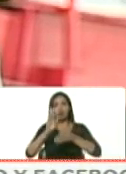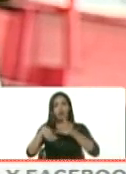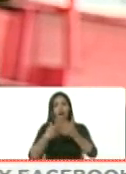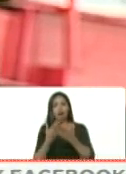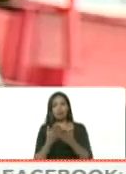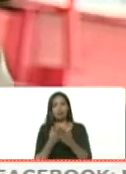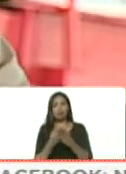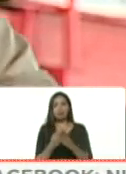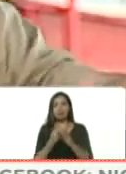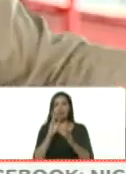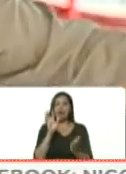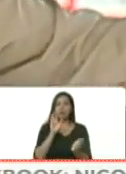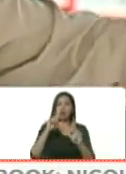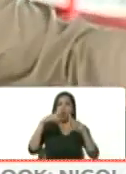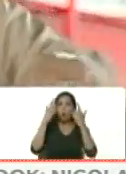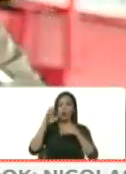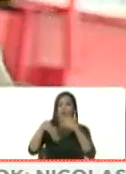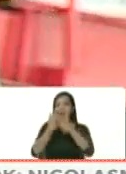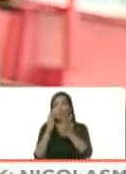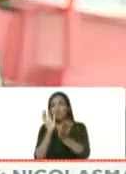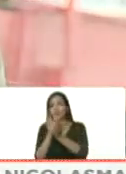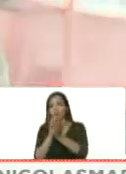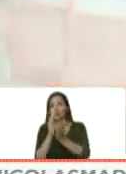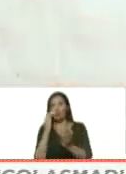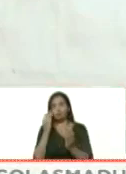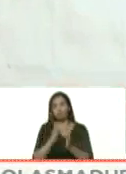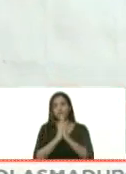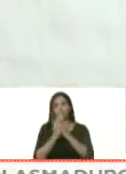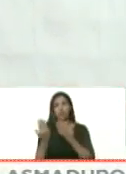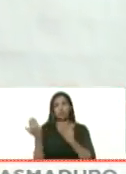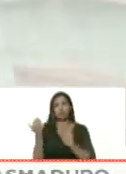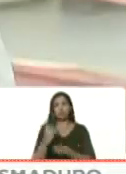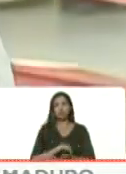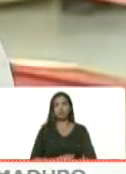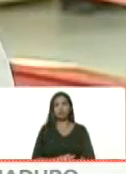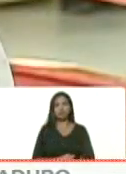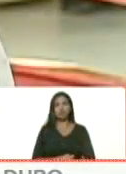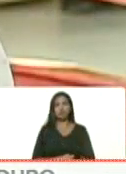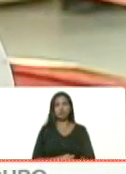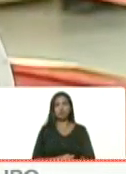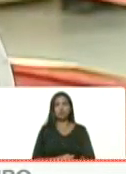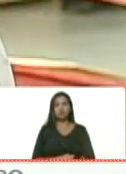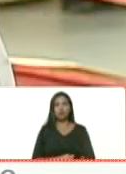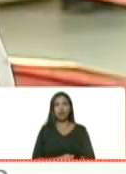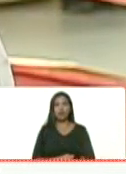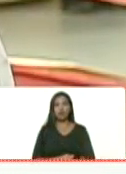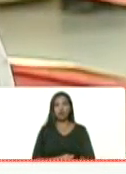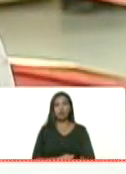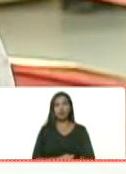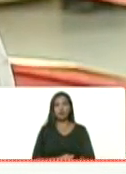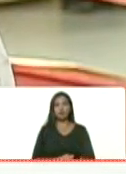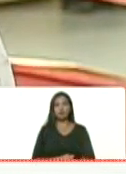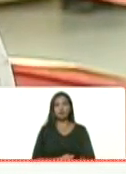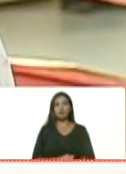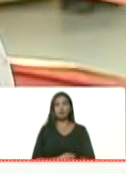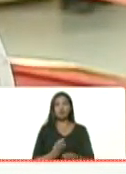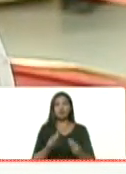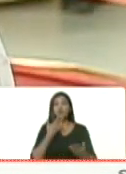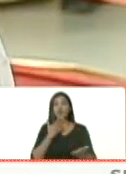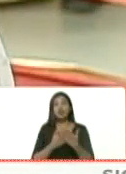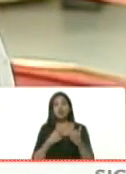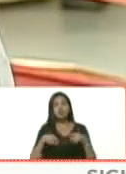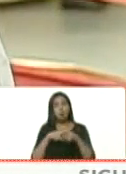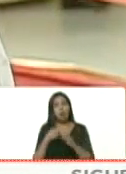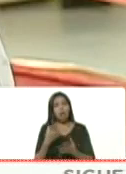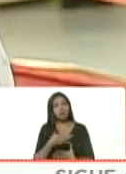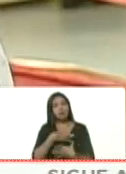de punta a punta, La Guaira Margarita, por favor, compañero. Muy bien, muchas gracias, señor presidente. Es interesante